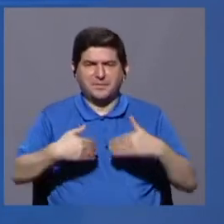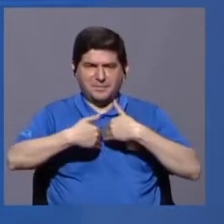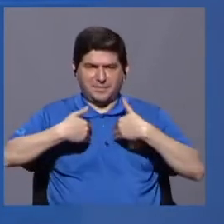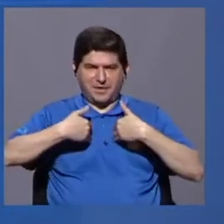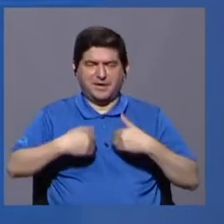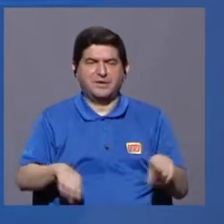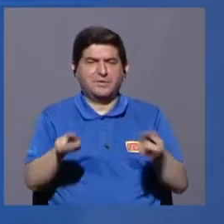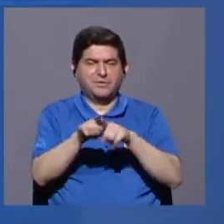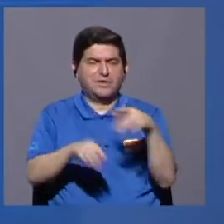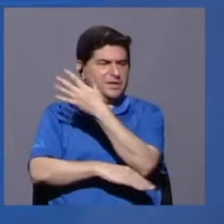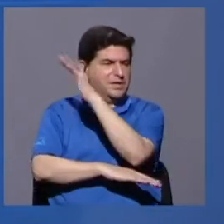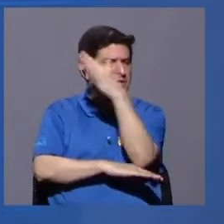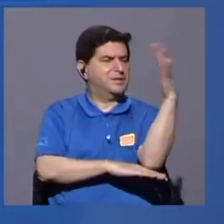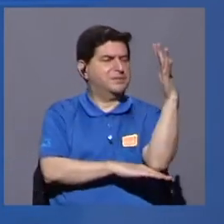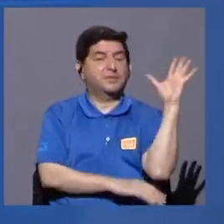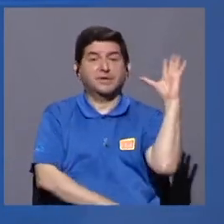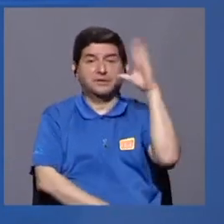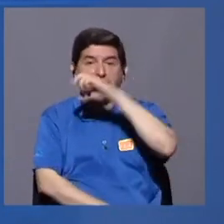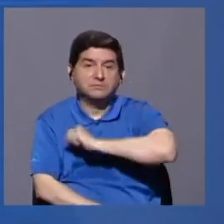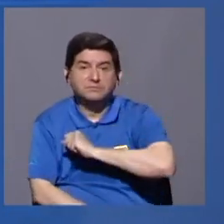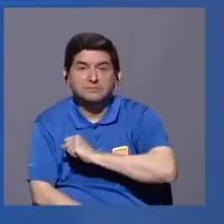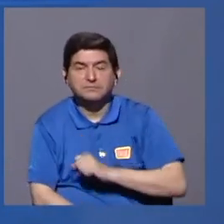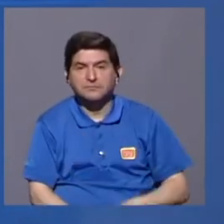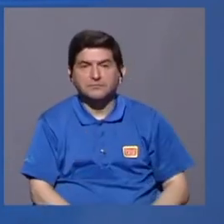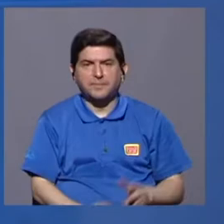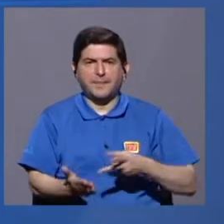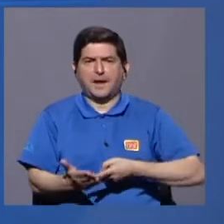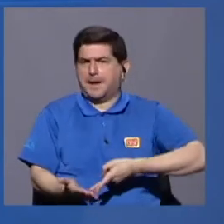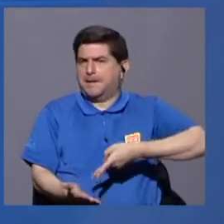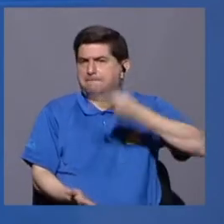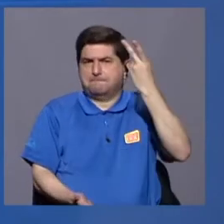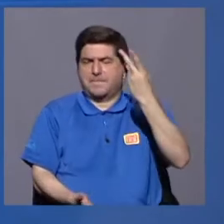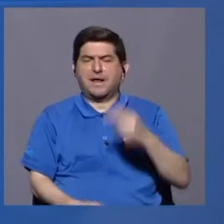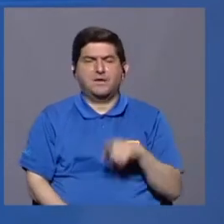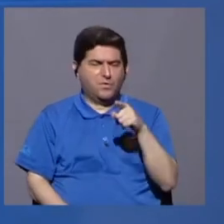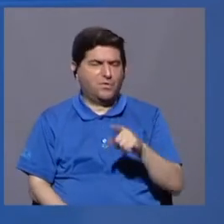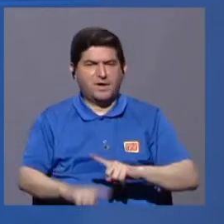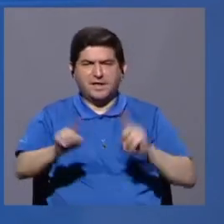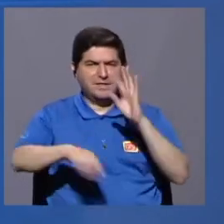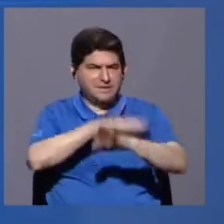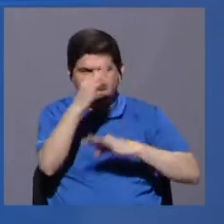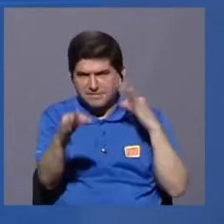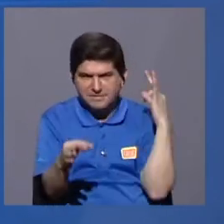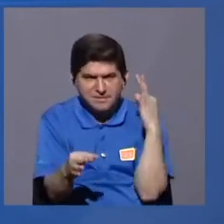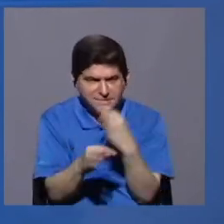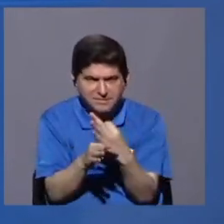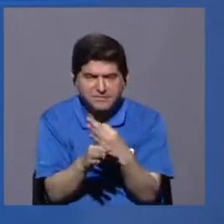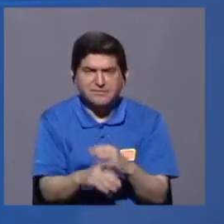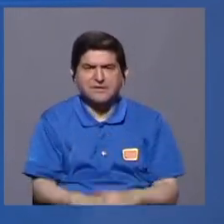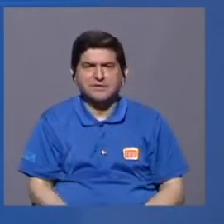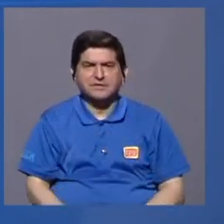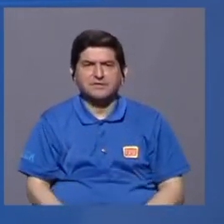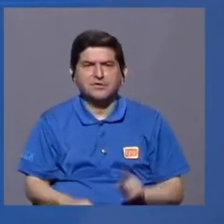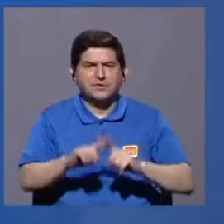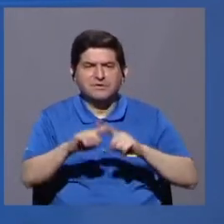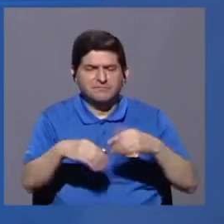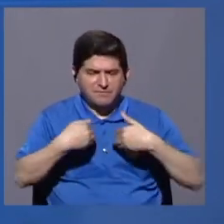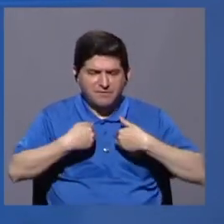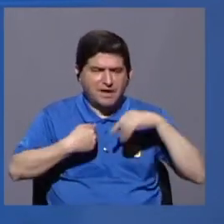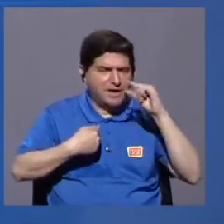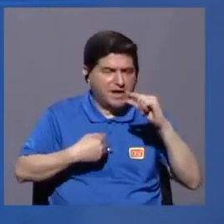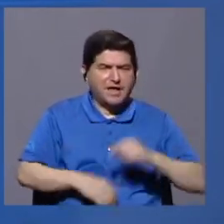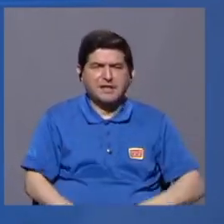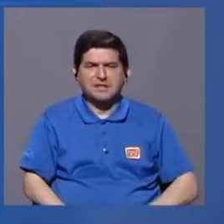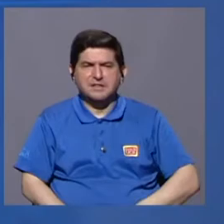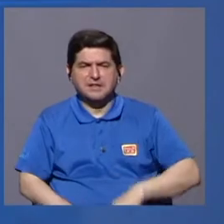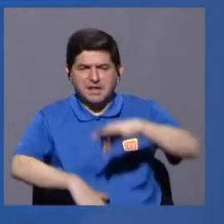Y se dieron cuenta que la riqueza de especies de estos insectos,